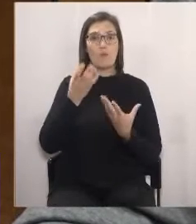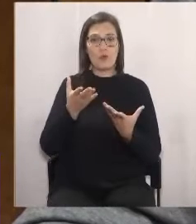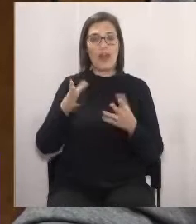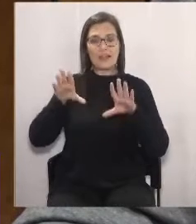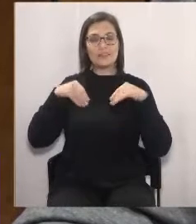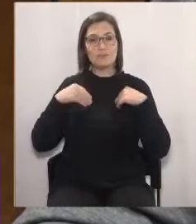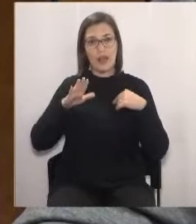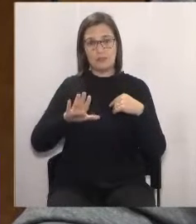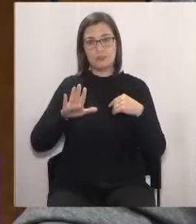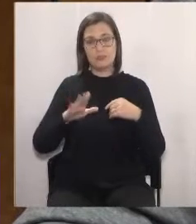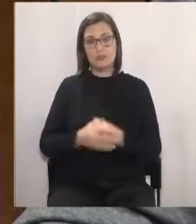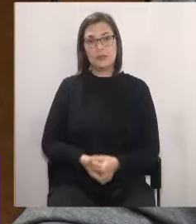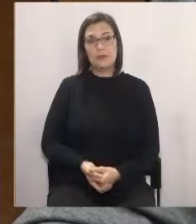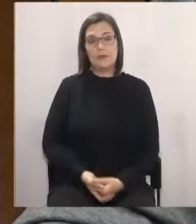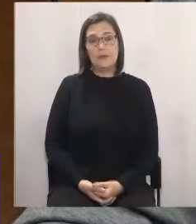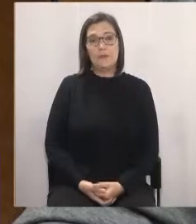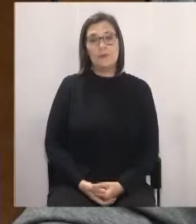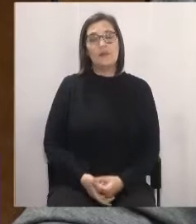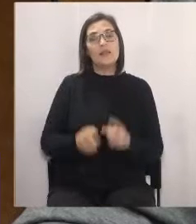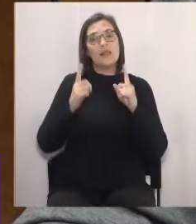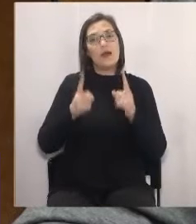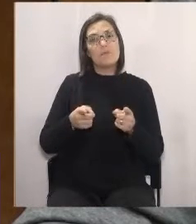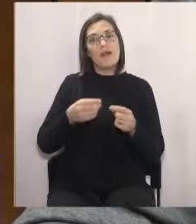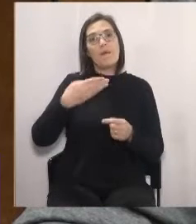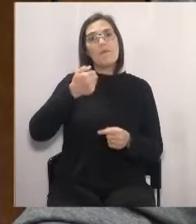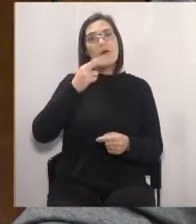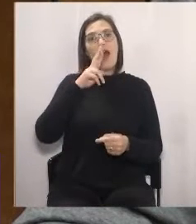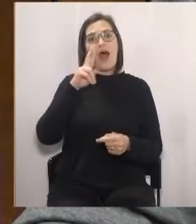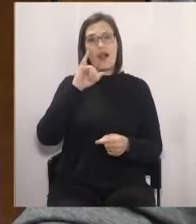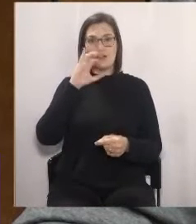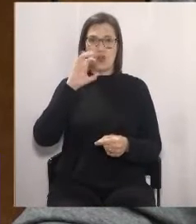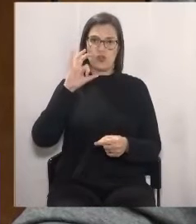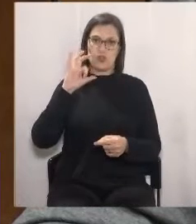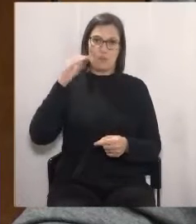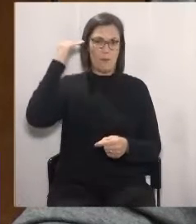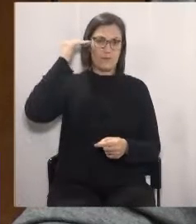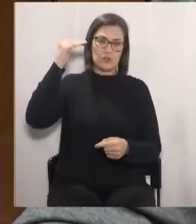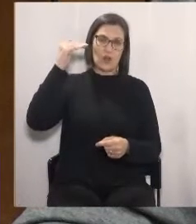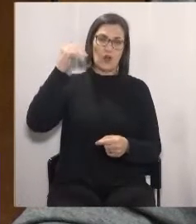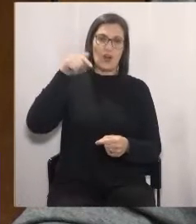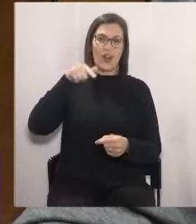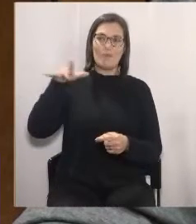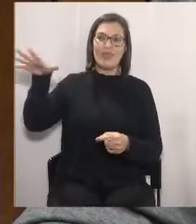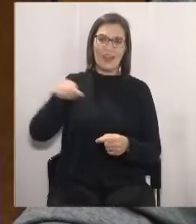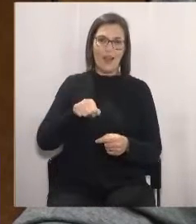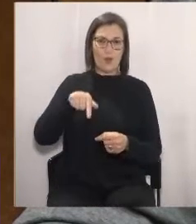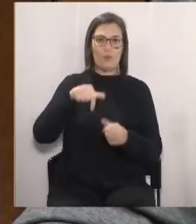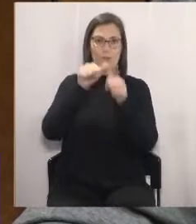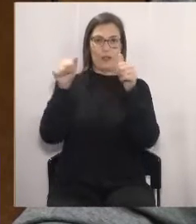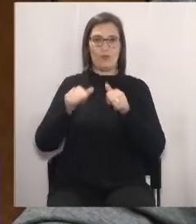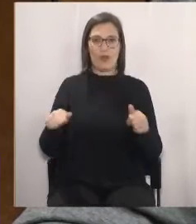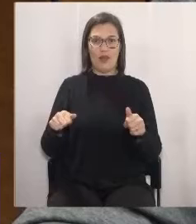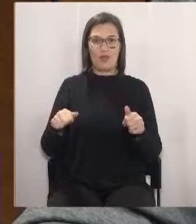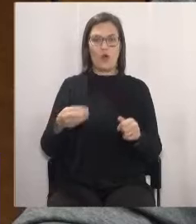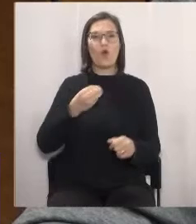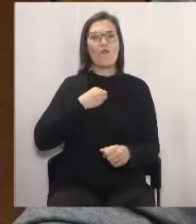decisión. La segunda fue Andrés Barrios, que Andrés Barrios fue quien me trajo al departamento y quien confió